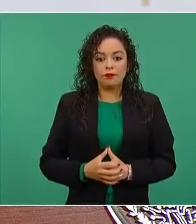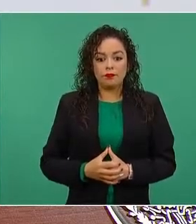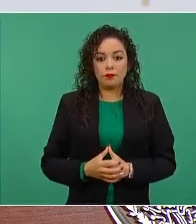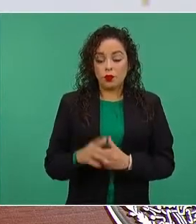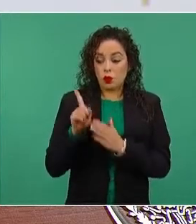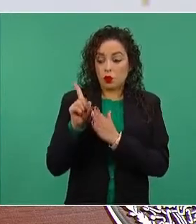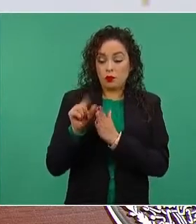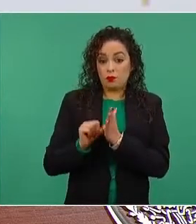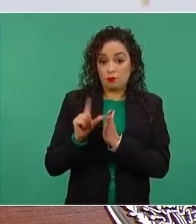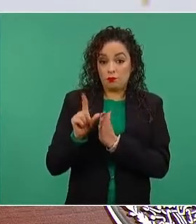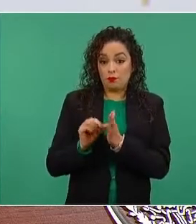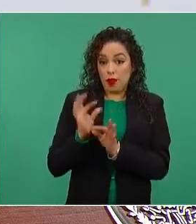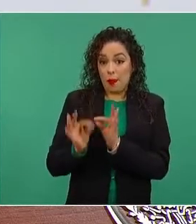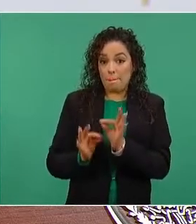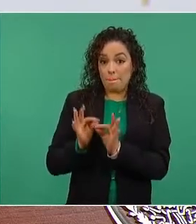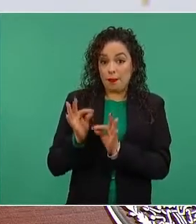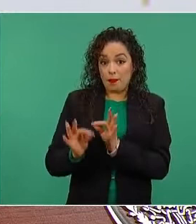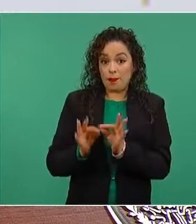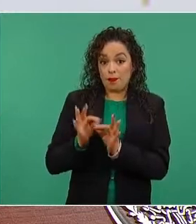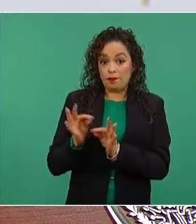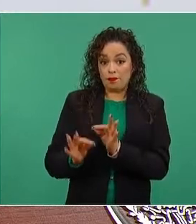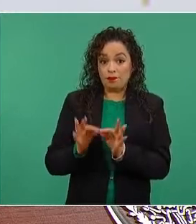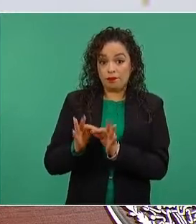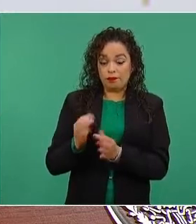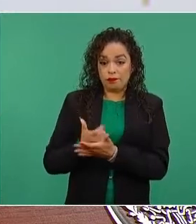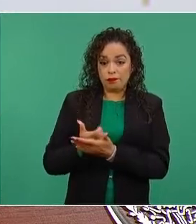mensual para sembrar.